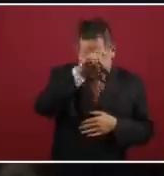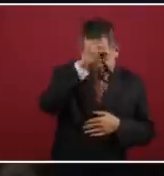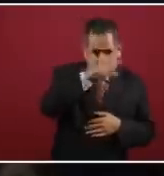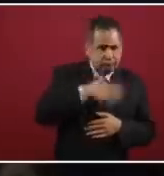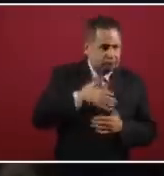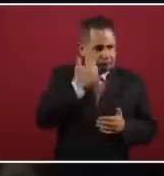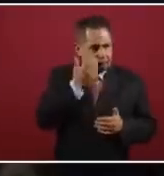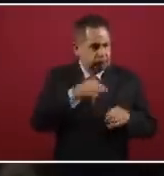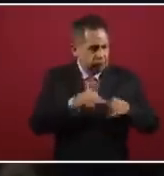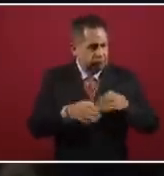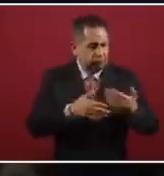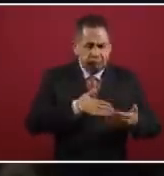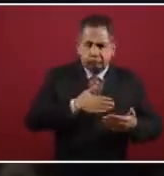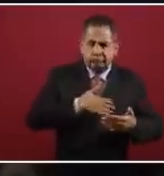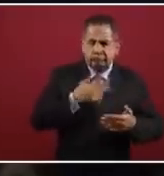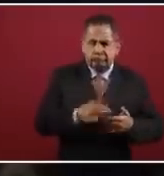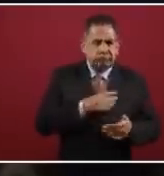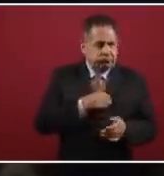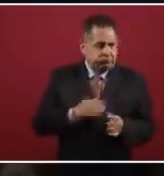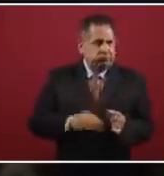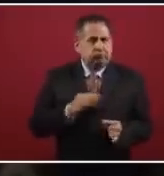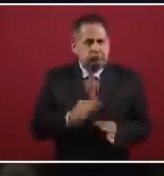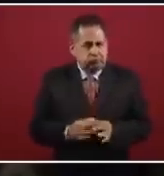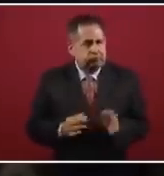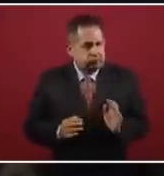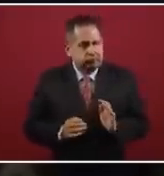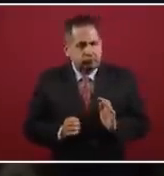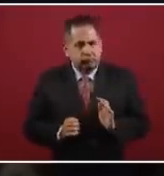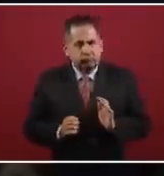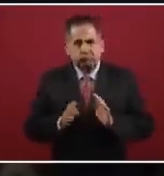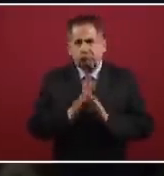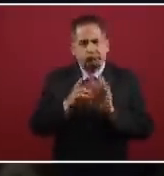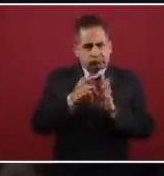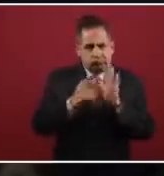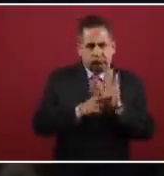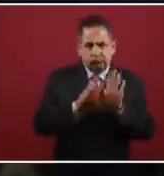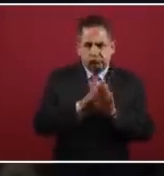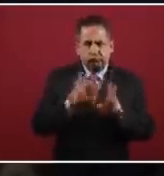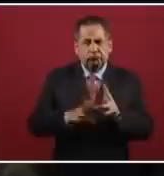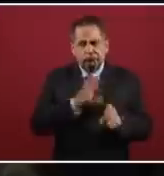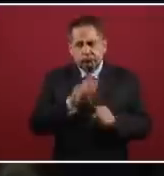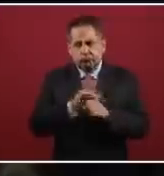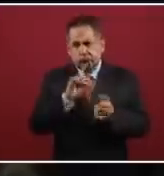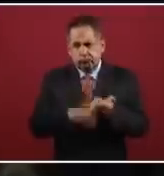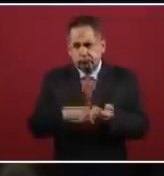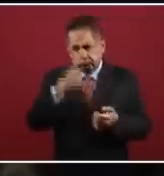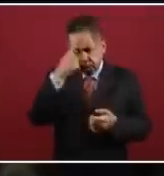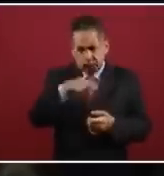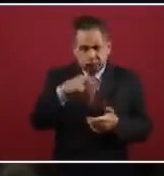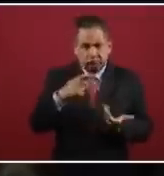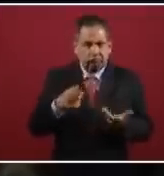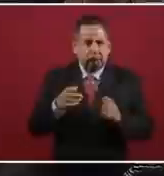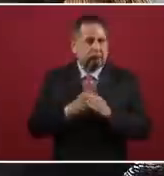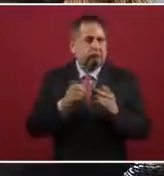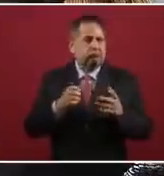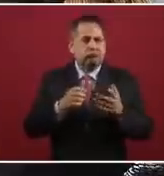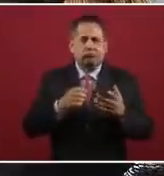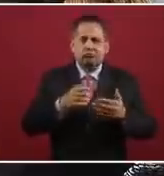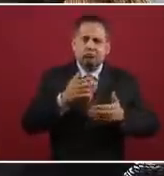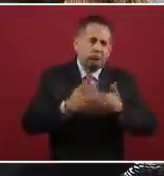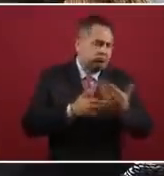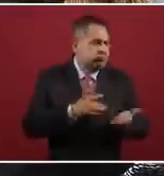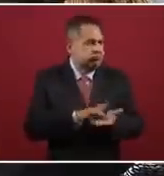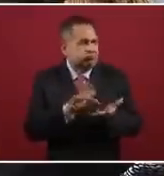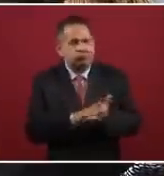de precisamente cumplir con el reglamento de pues llevar desarrollo regional y